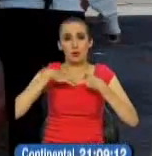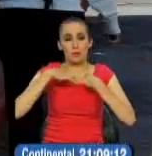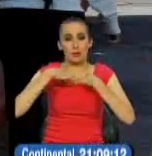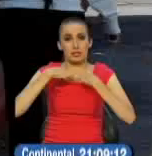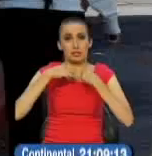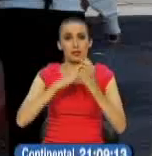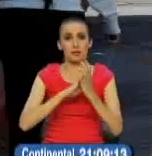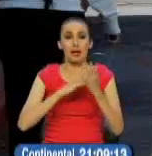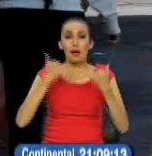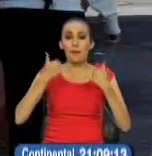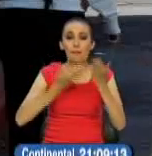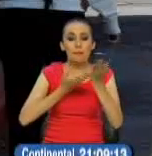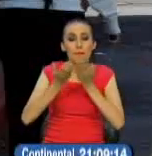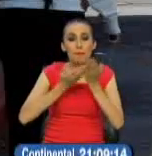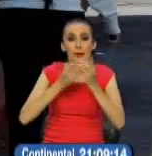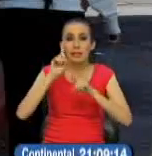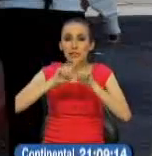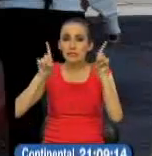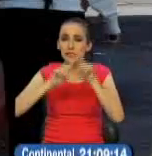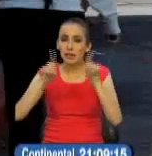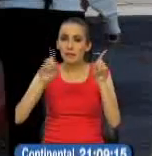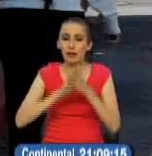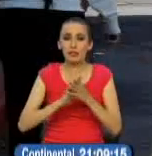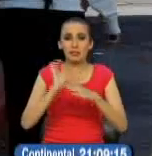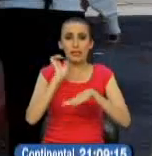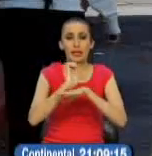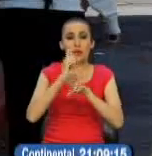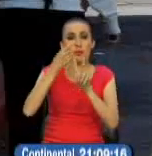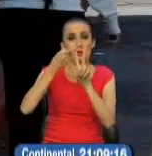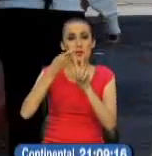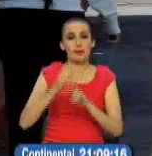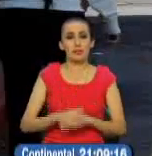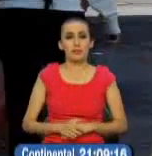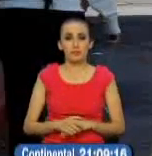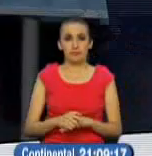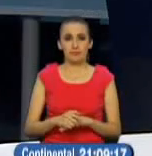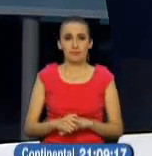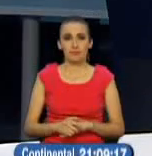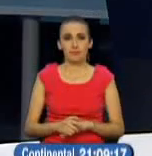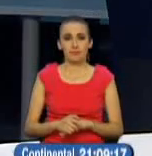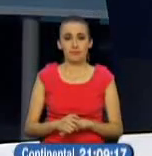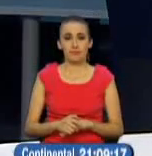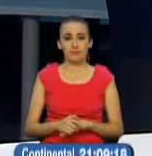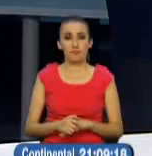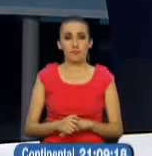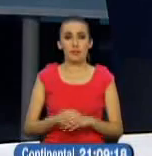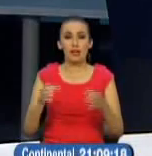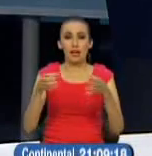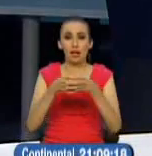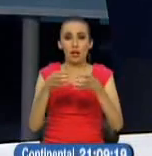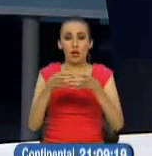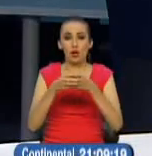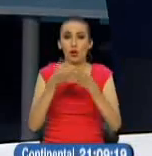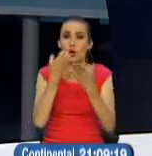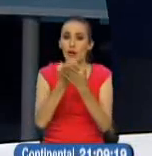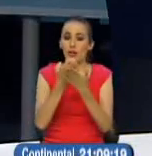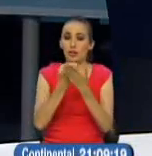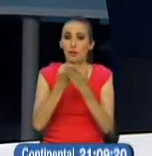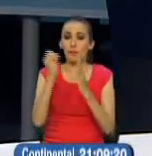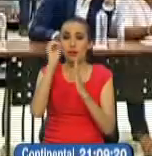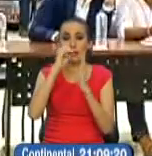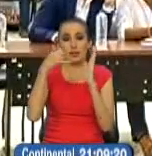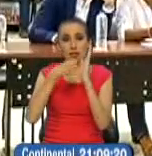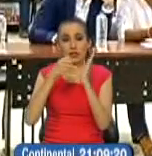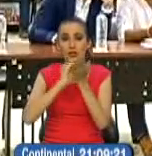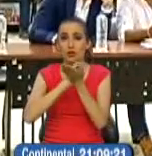calzado, bienes y servicios diversos. Olga Velasco, Ecuador TV. Y la Comisión de Régimen Económico y Tributario de la